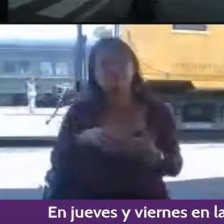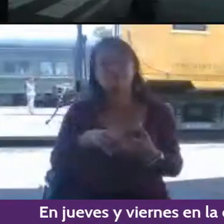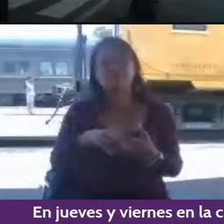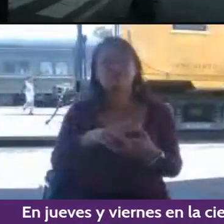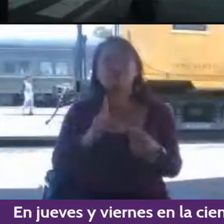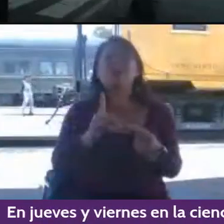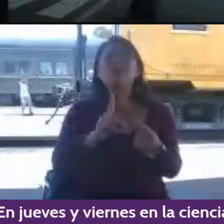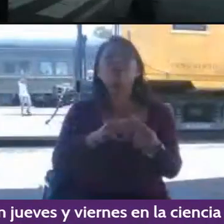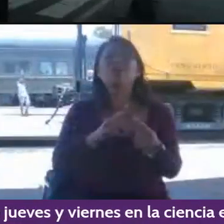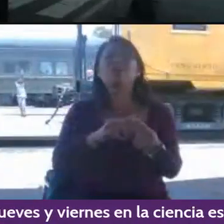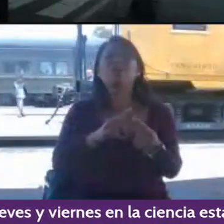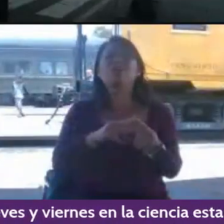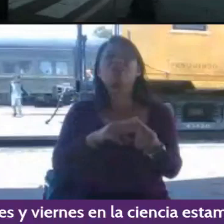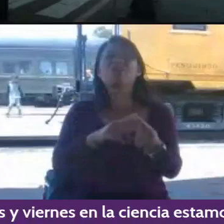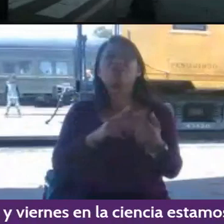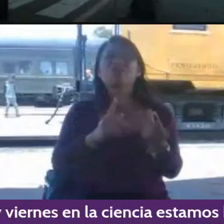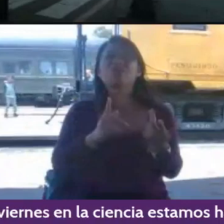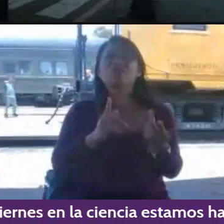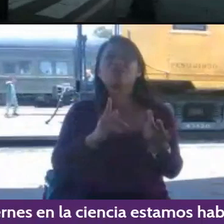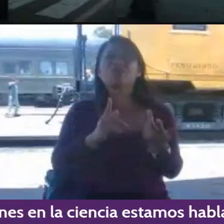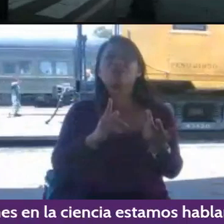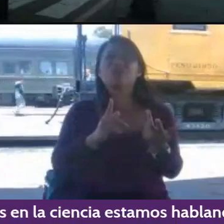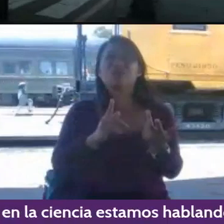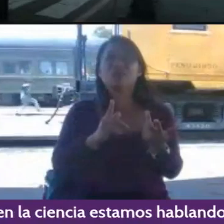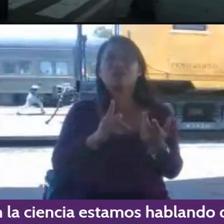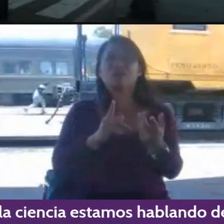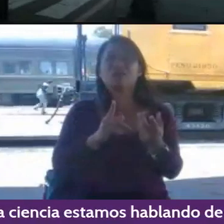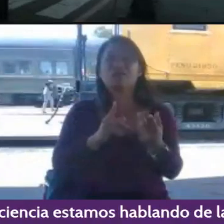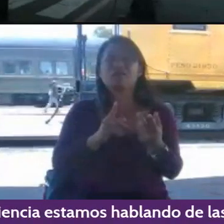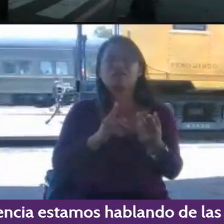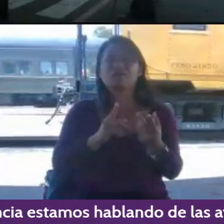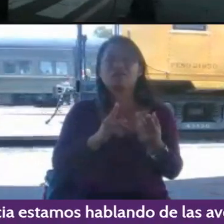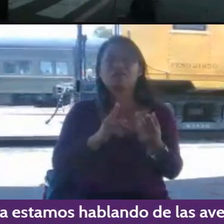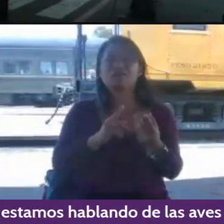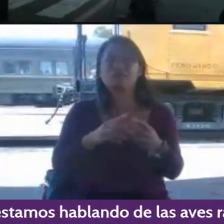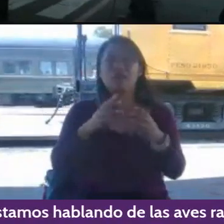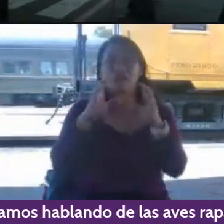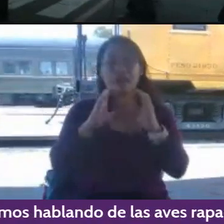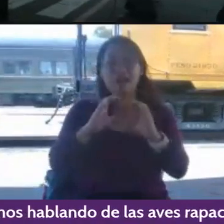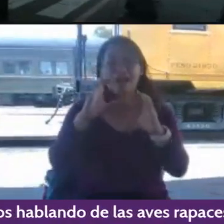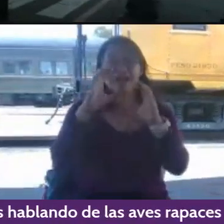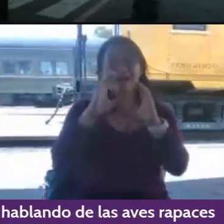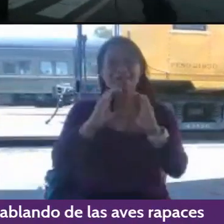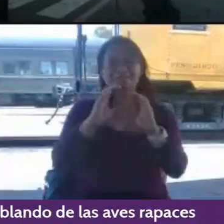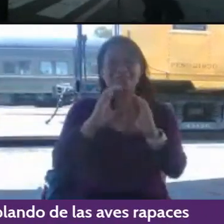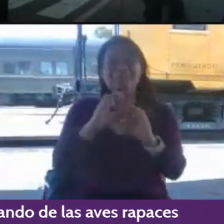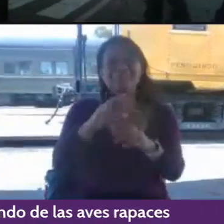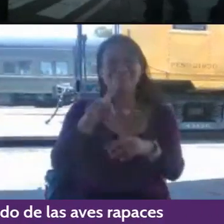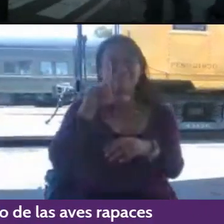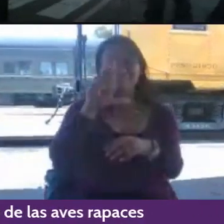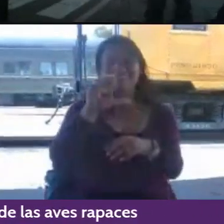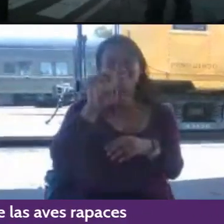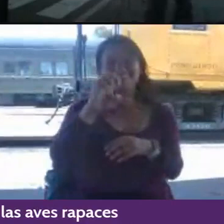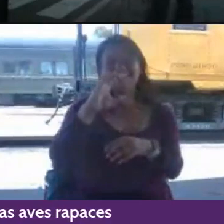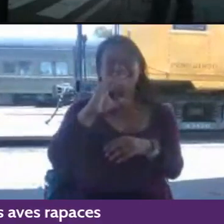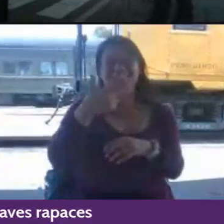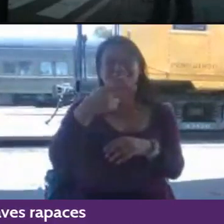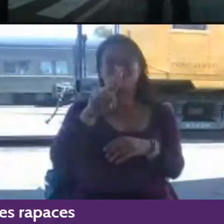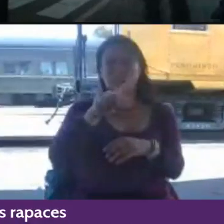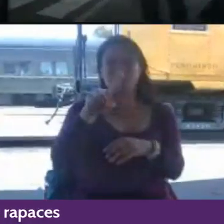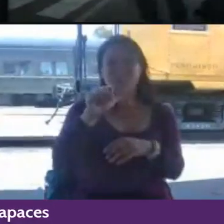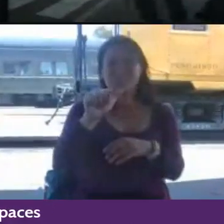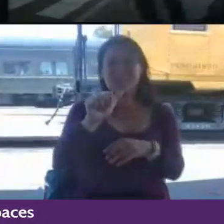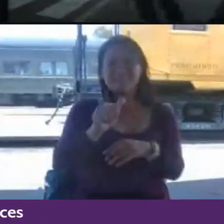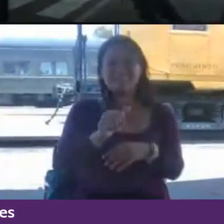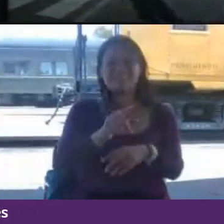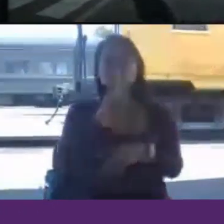preguntar de dónde sale la canción de la lechuza hace... No sé si le dejamos un saludo aquí o es algo que